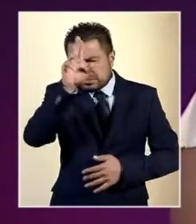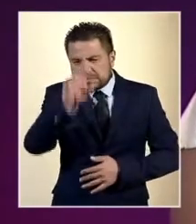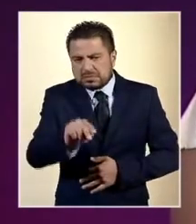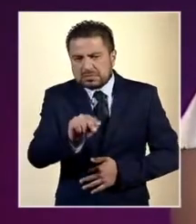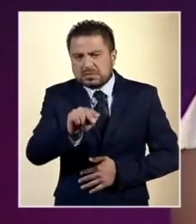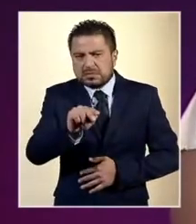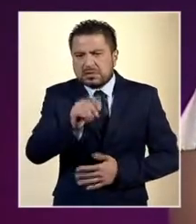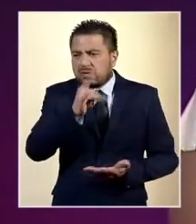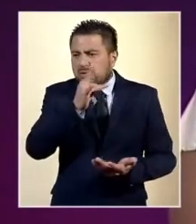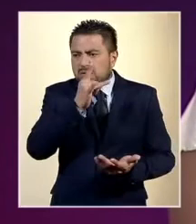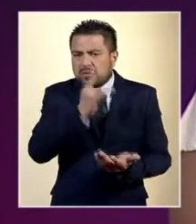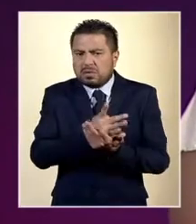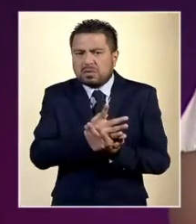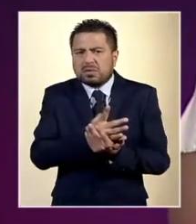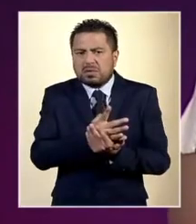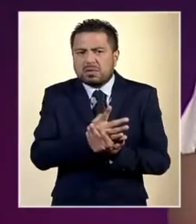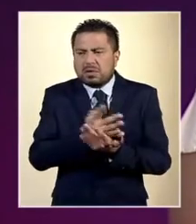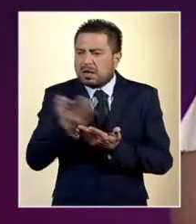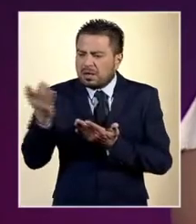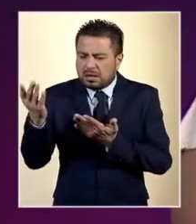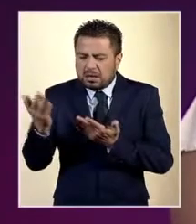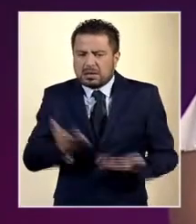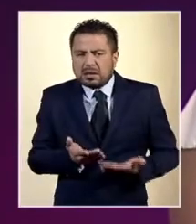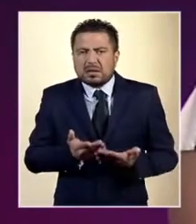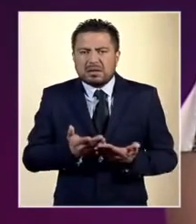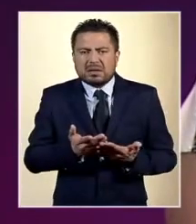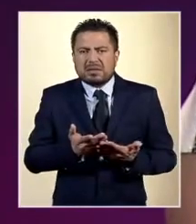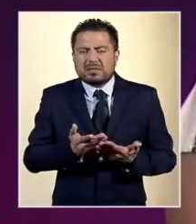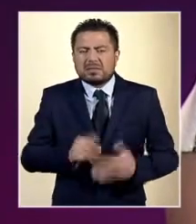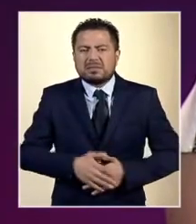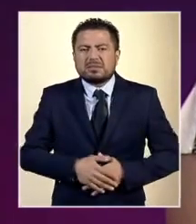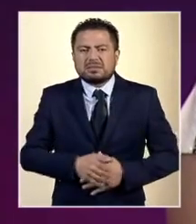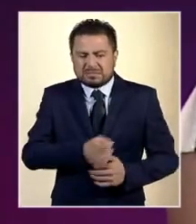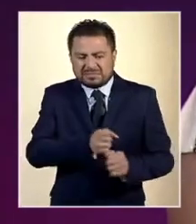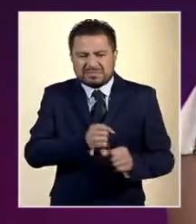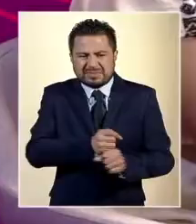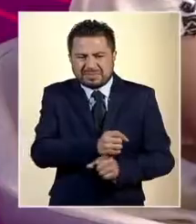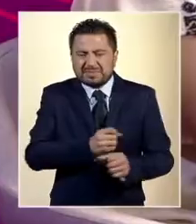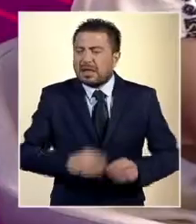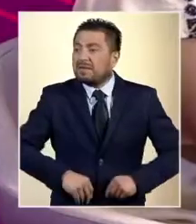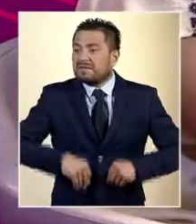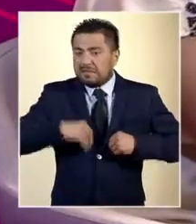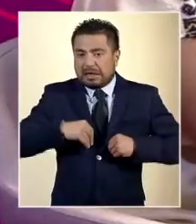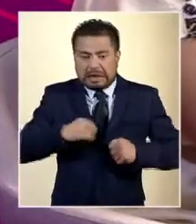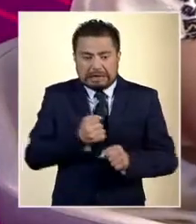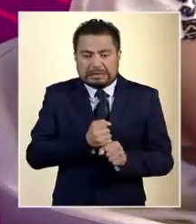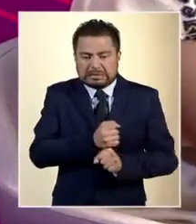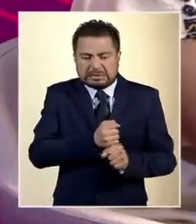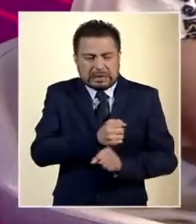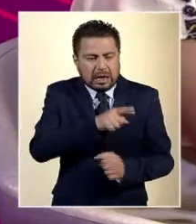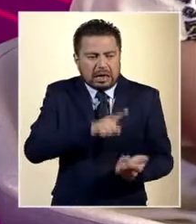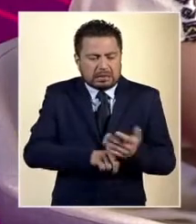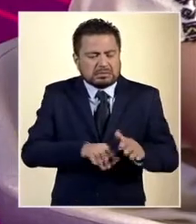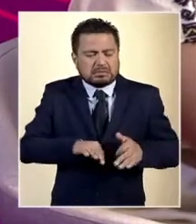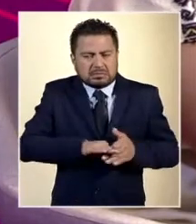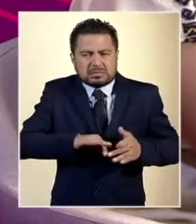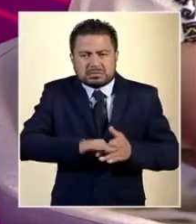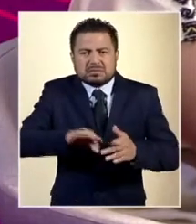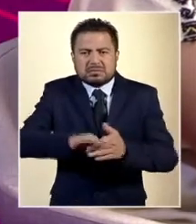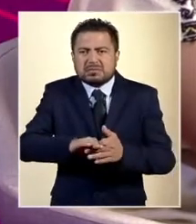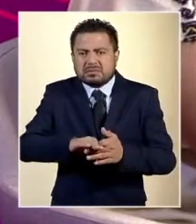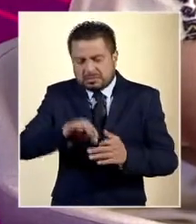no solamente han vivido estas violencias domésticas a las que con mucha frecuencia